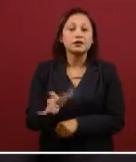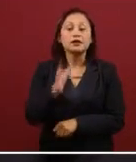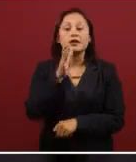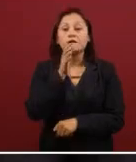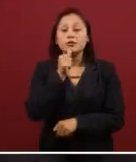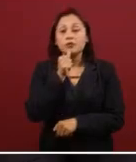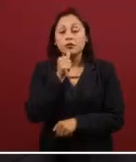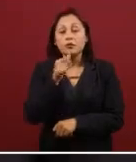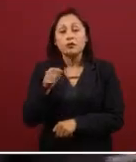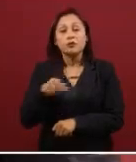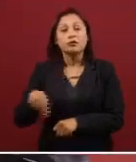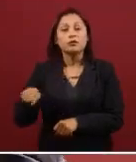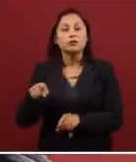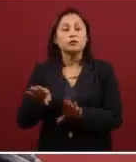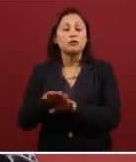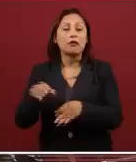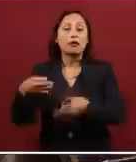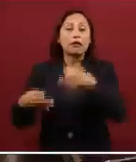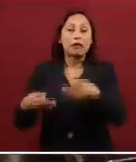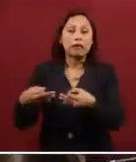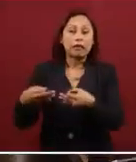que